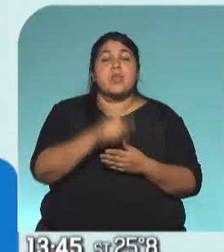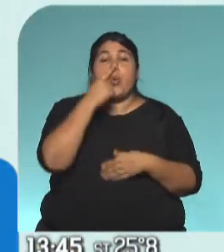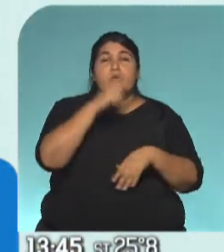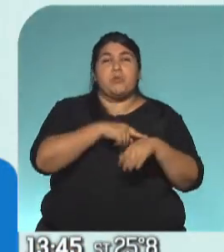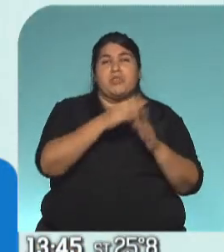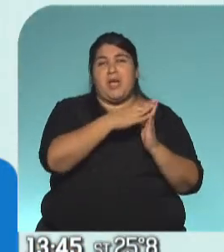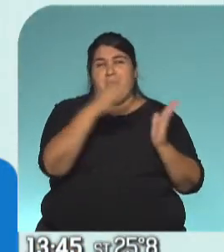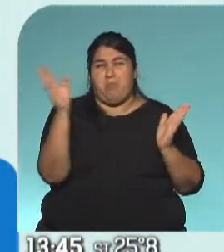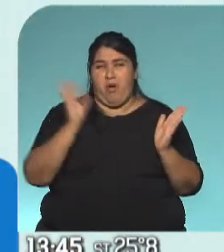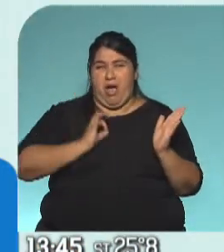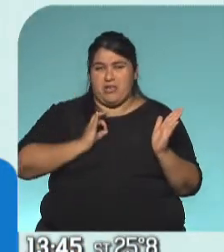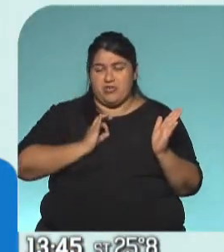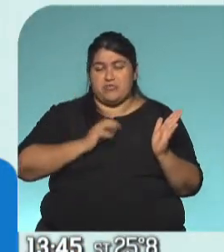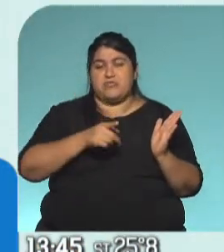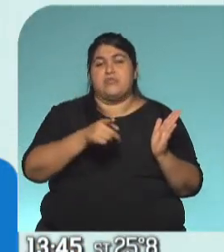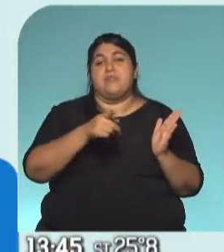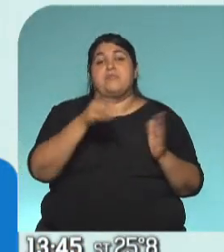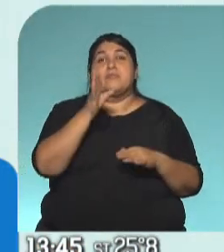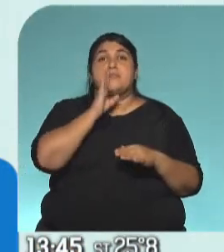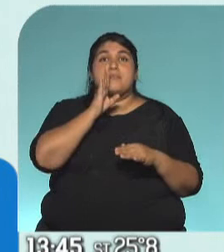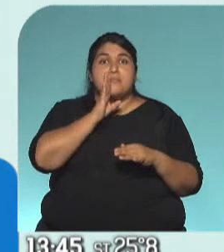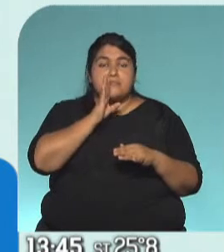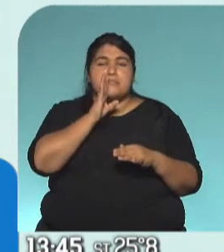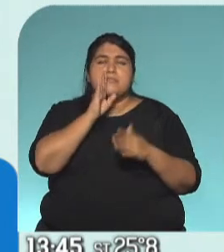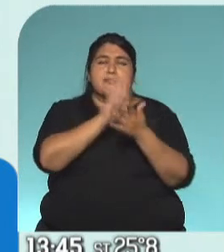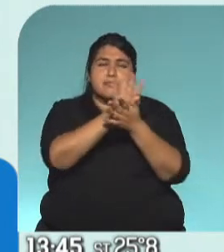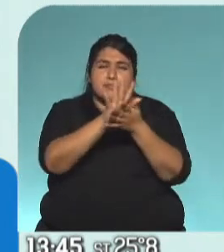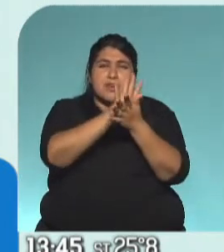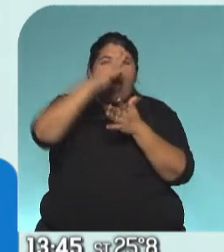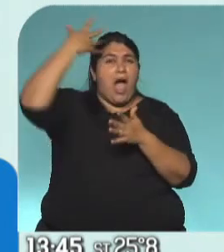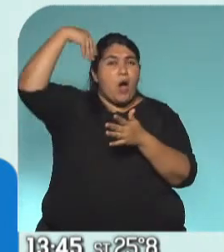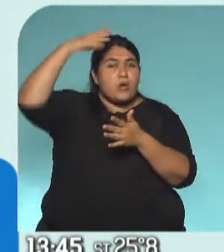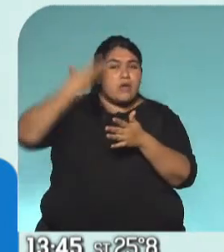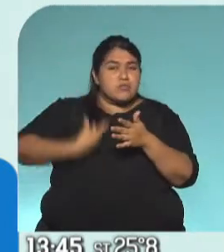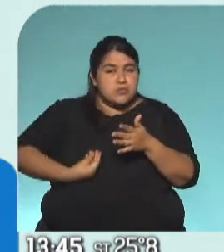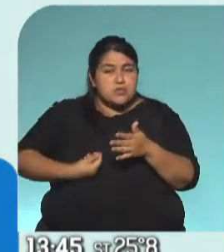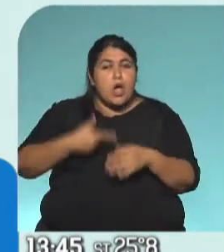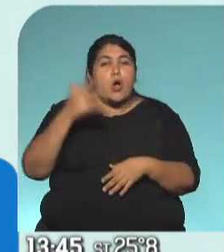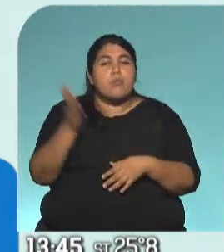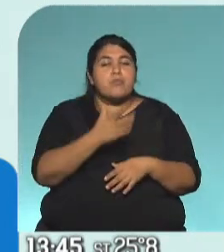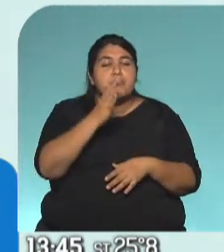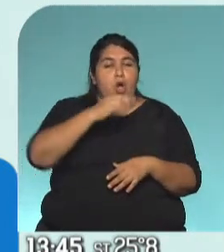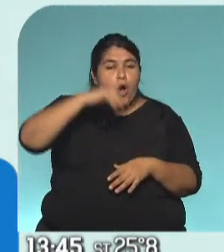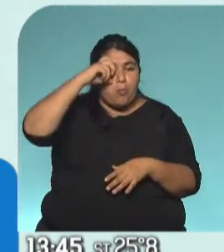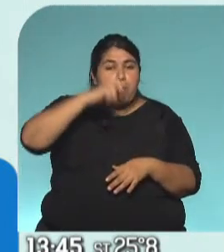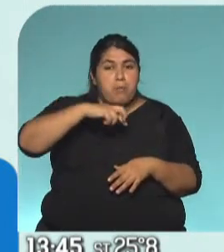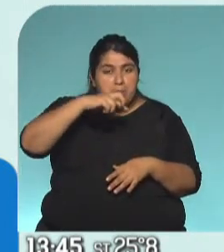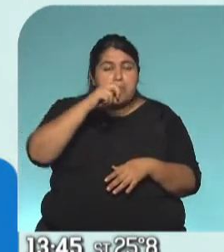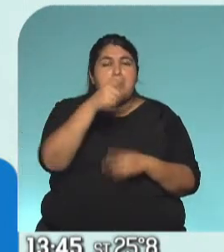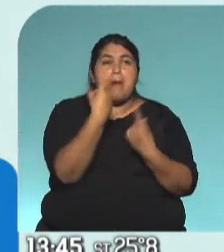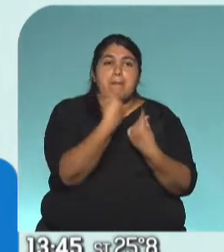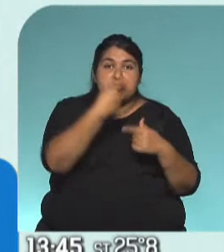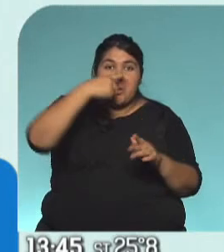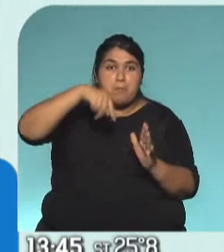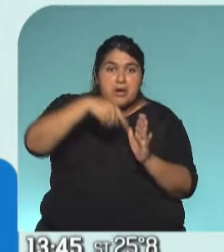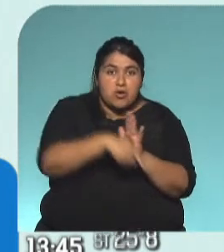mostrábamos, que me parece interesante, que es que Estados Unidos convenció a Arabia Saudita de que recorte la cuota de producción de la OPEP, ¿no? Para mantener el precio del petróleo